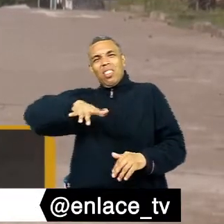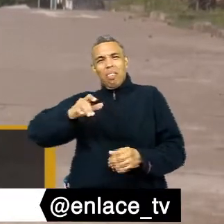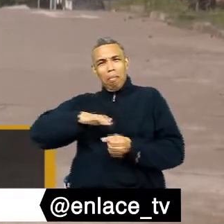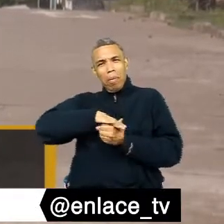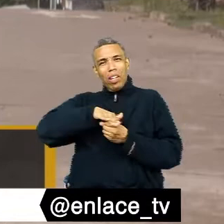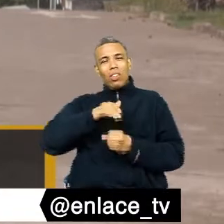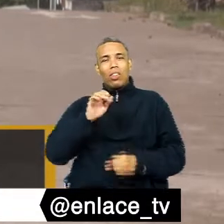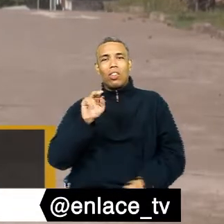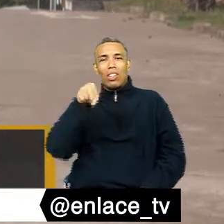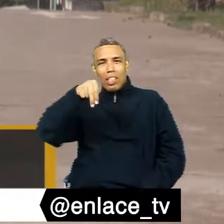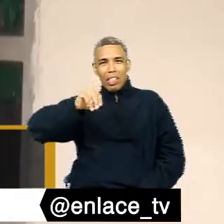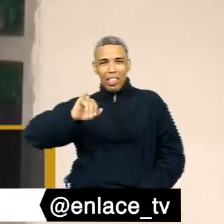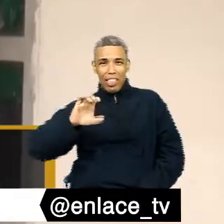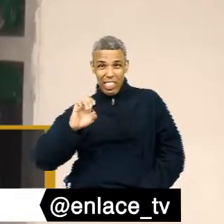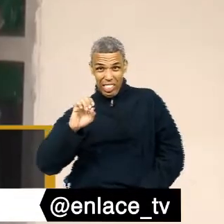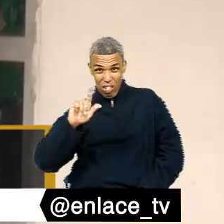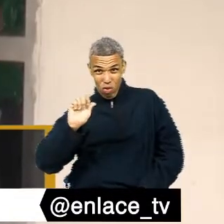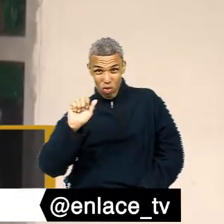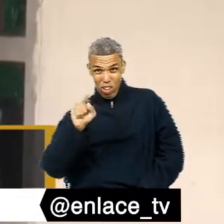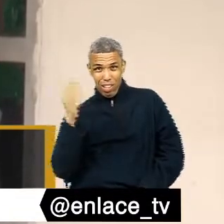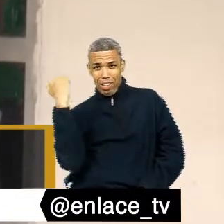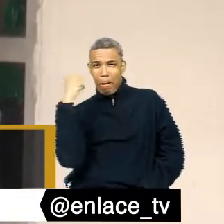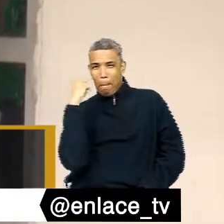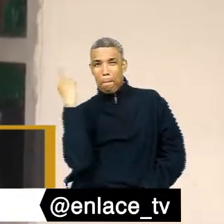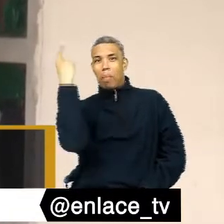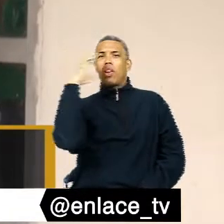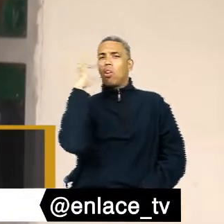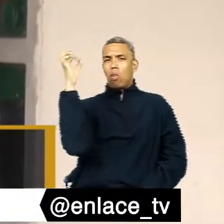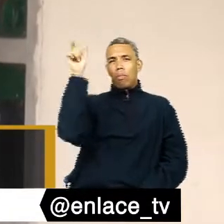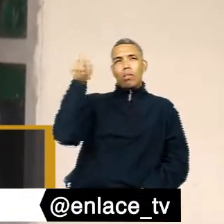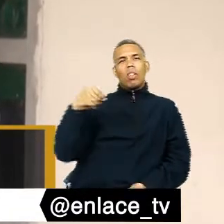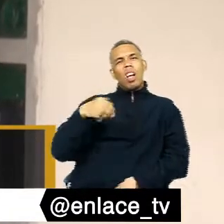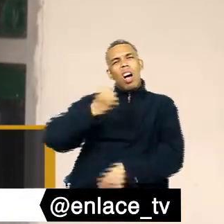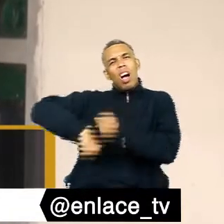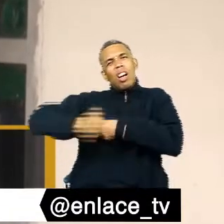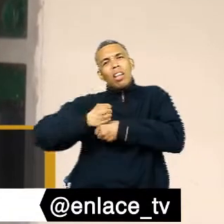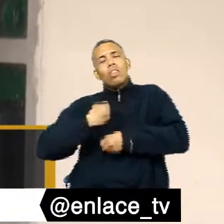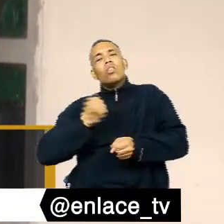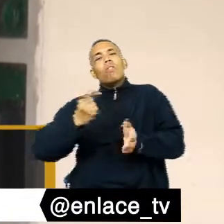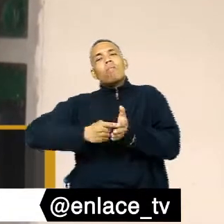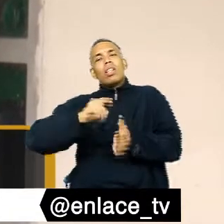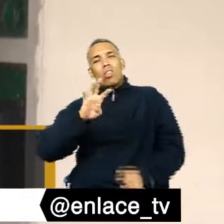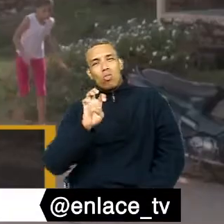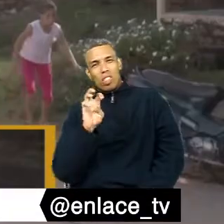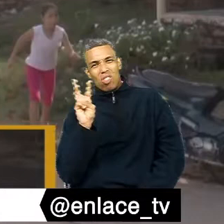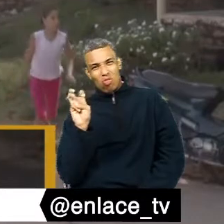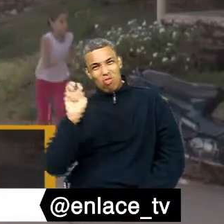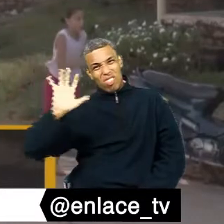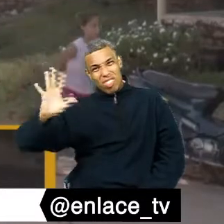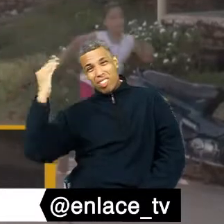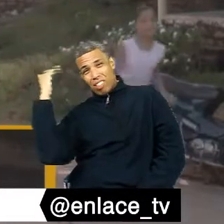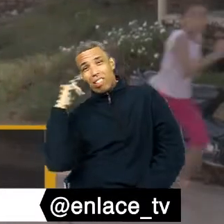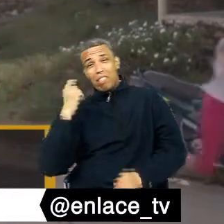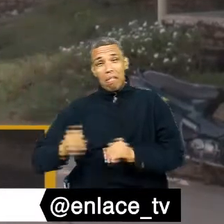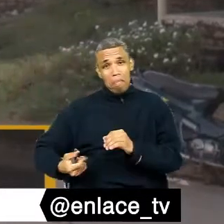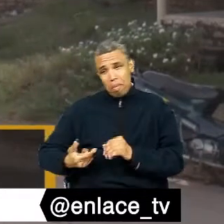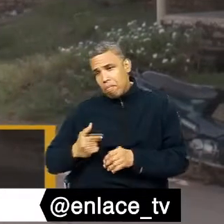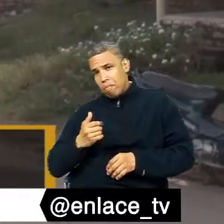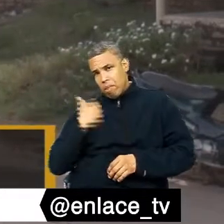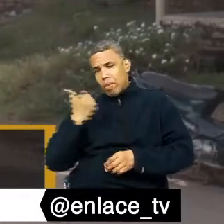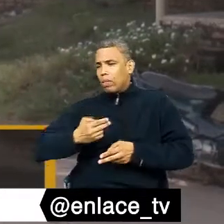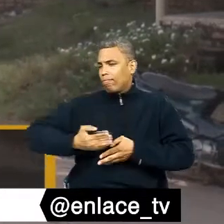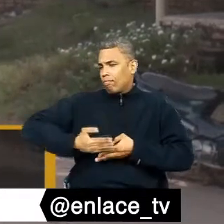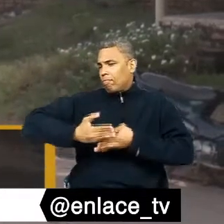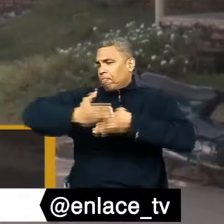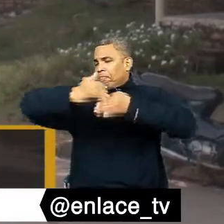Y poco a poco se fue invadiendo esto. En 1985 ya tuvimos la resolución como Junta de Acción Comunal. Y en el 2011